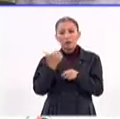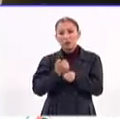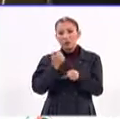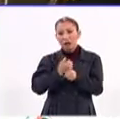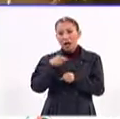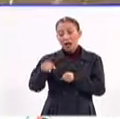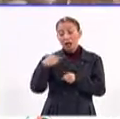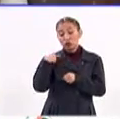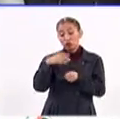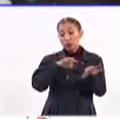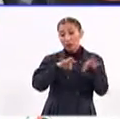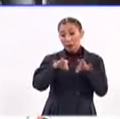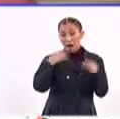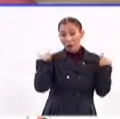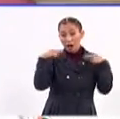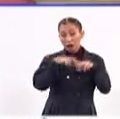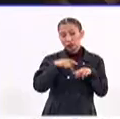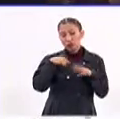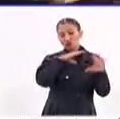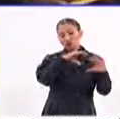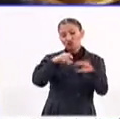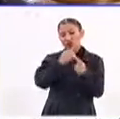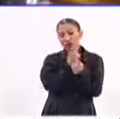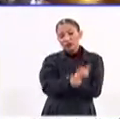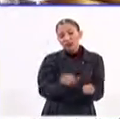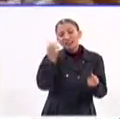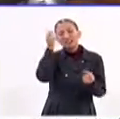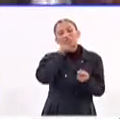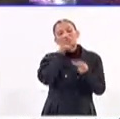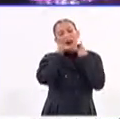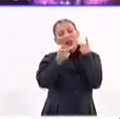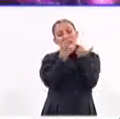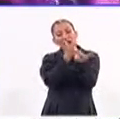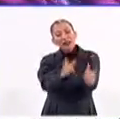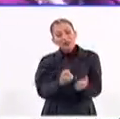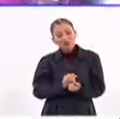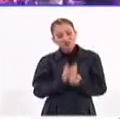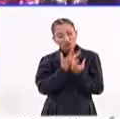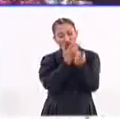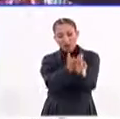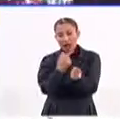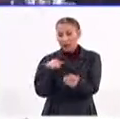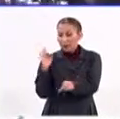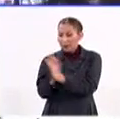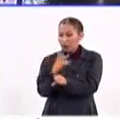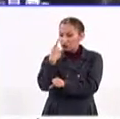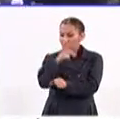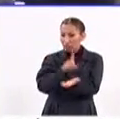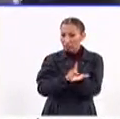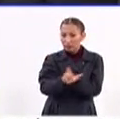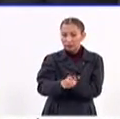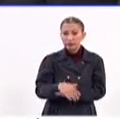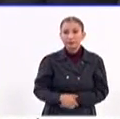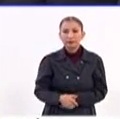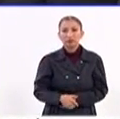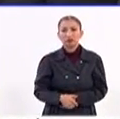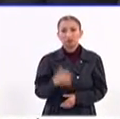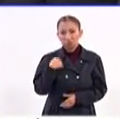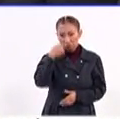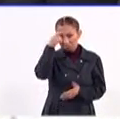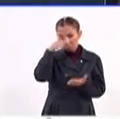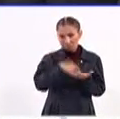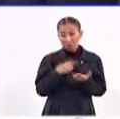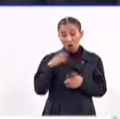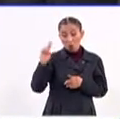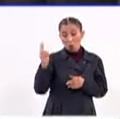su labor docente, Solo Argüello enseñó a los niños los conceptos de la libertad de expresión y defensa de sus derechos. Tengo la certeza